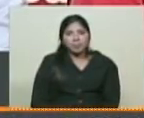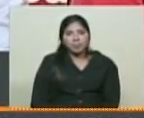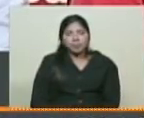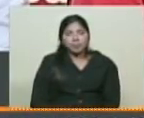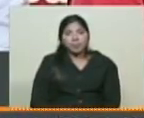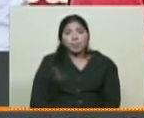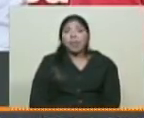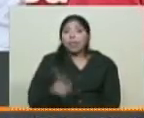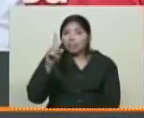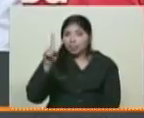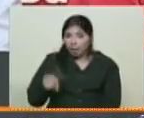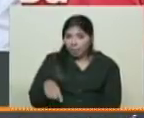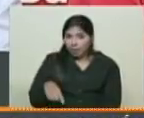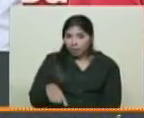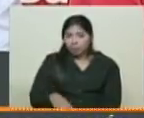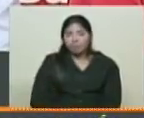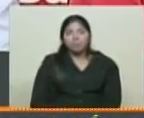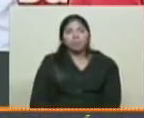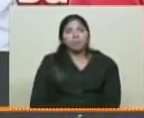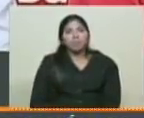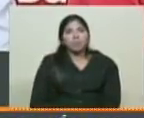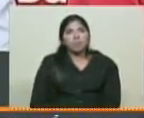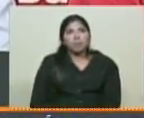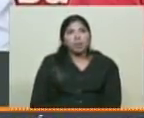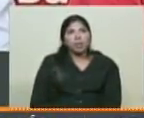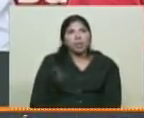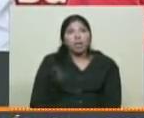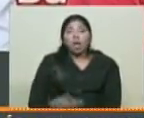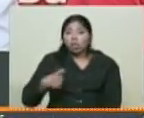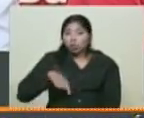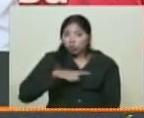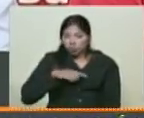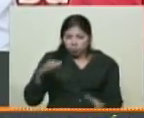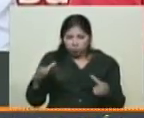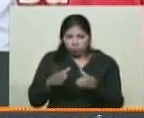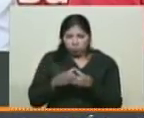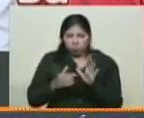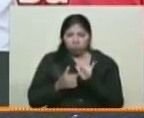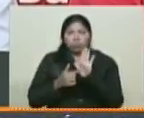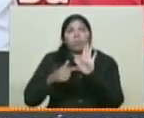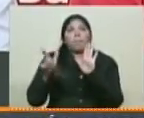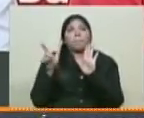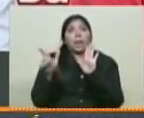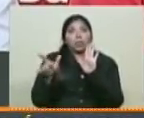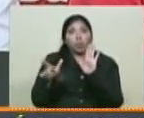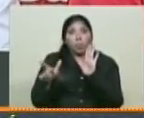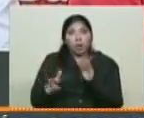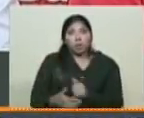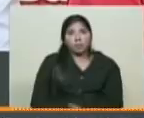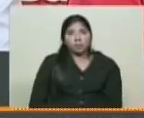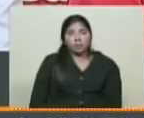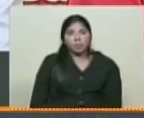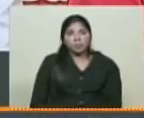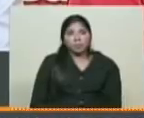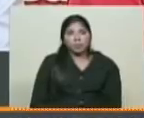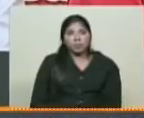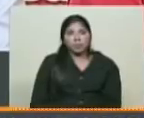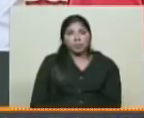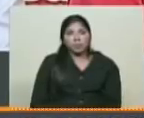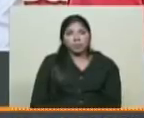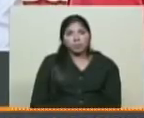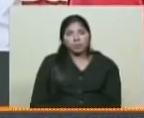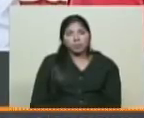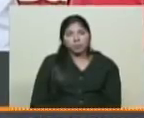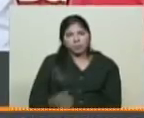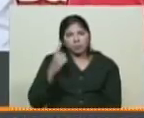De igual forma, nosotros desde el Partido Socialista Unido de Venezuela, frente a lo que va a ser el